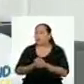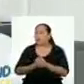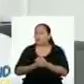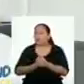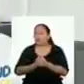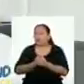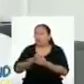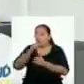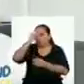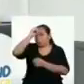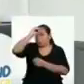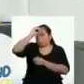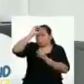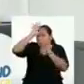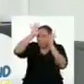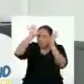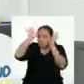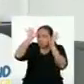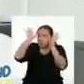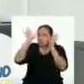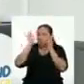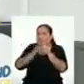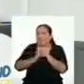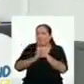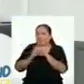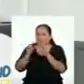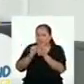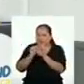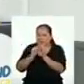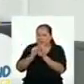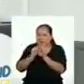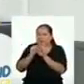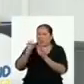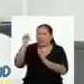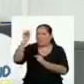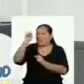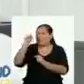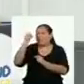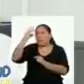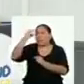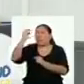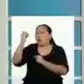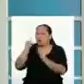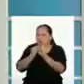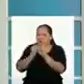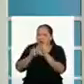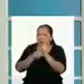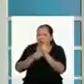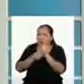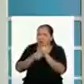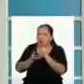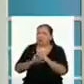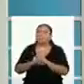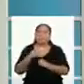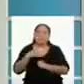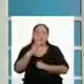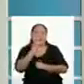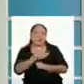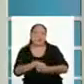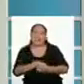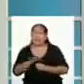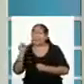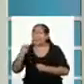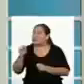ya no se me ocurre nada. Me agarraste. Las memorias SD no son muy fuertes. Mejor dígame usted, profe. Sí, señora. ¿Su